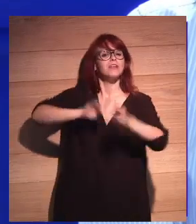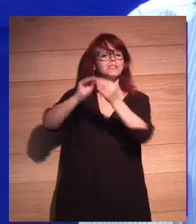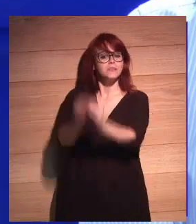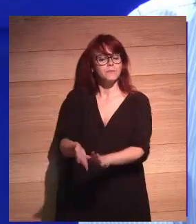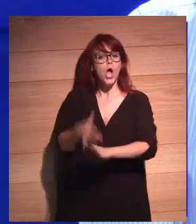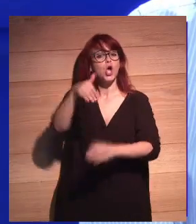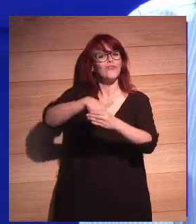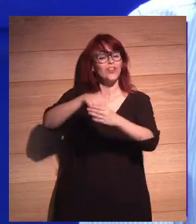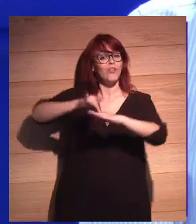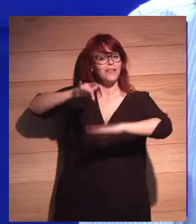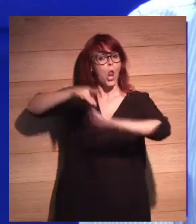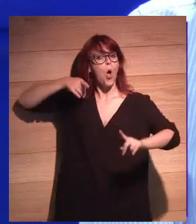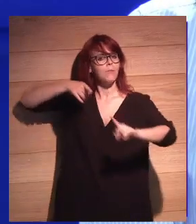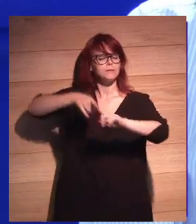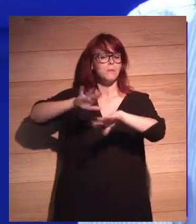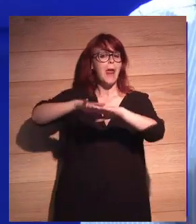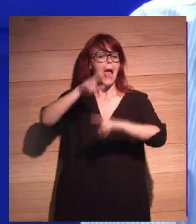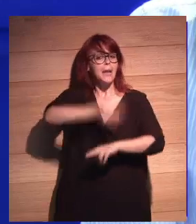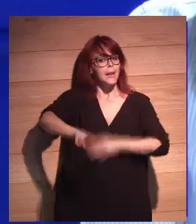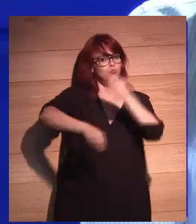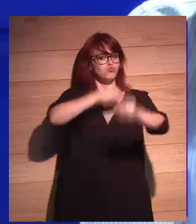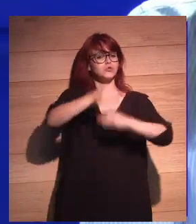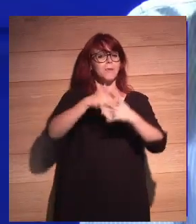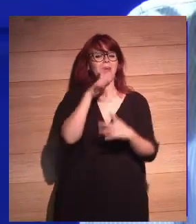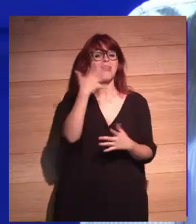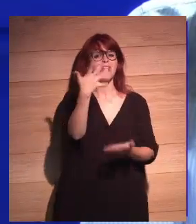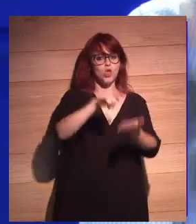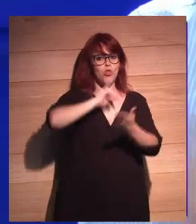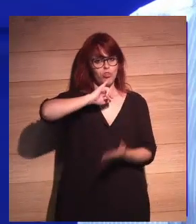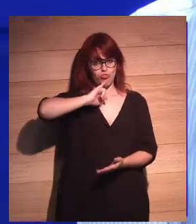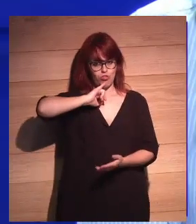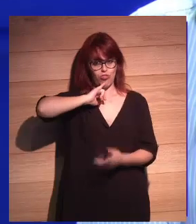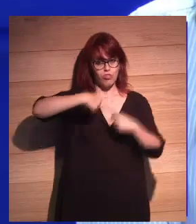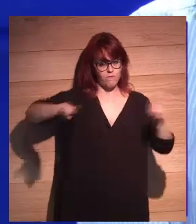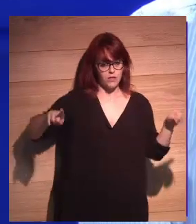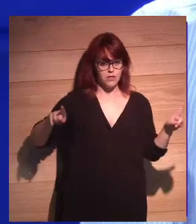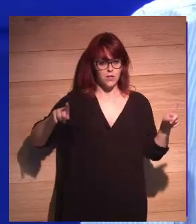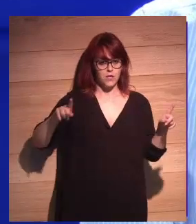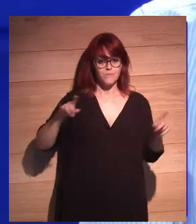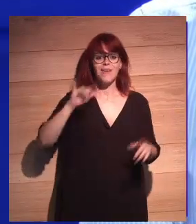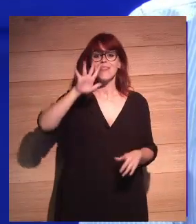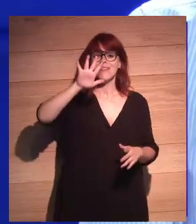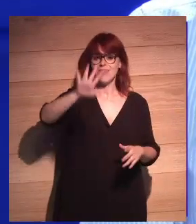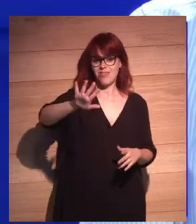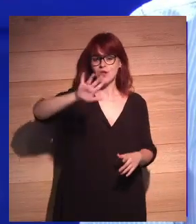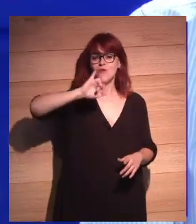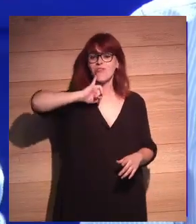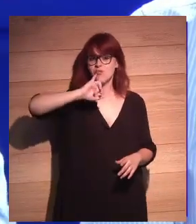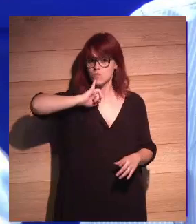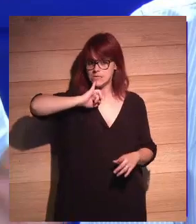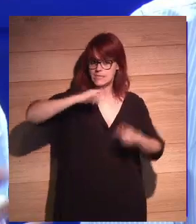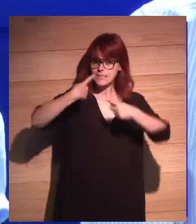del contenido digital para que fuera utilizable en 5 lenguas, un contenido en 5 lenguas, 5